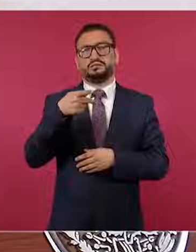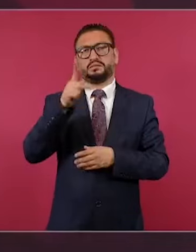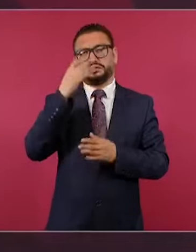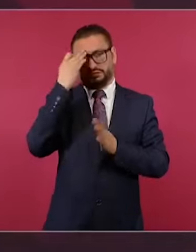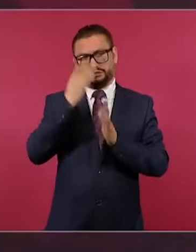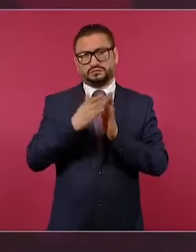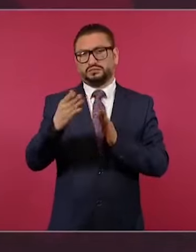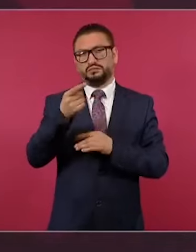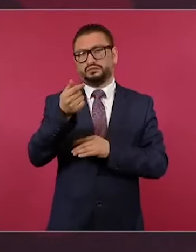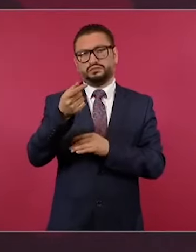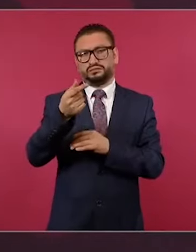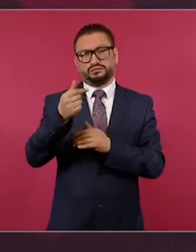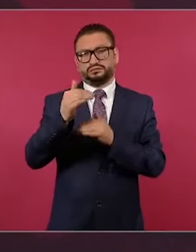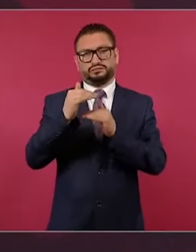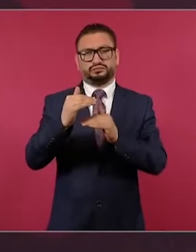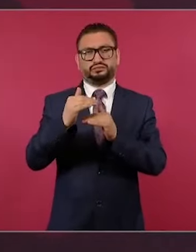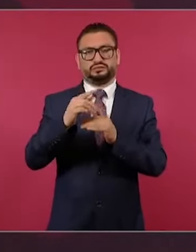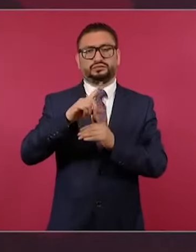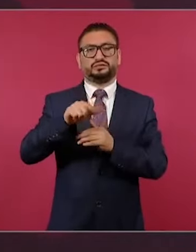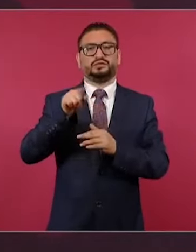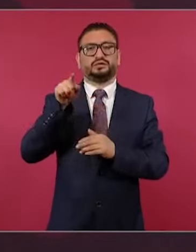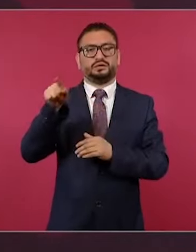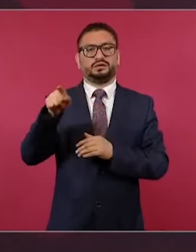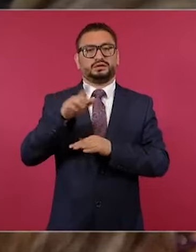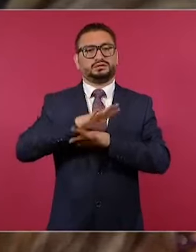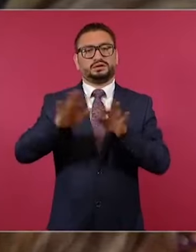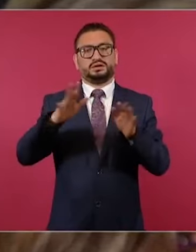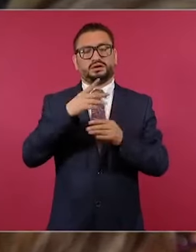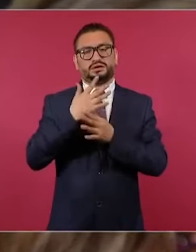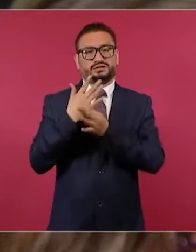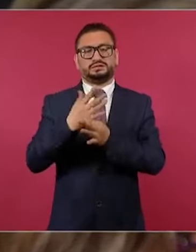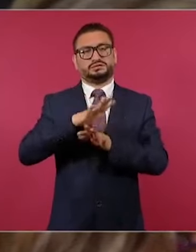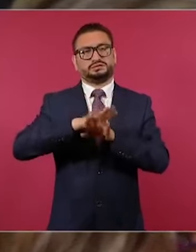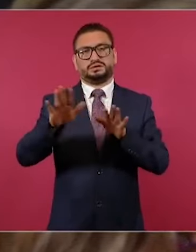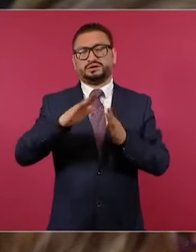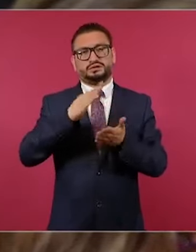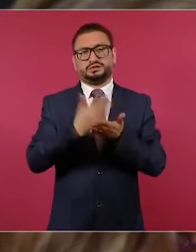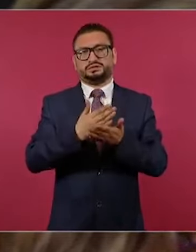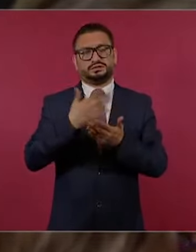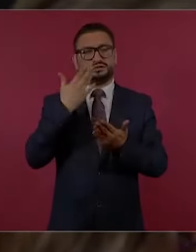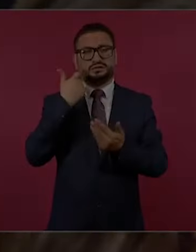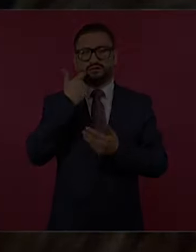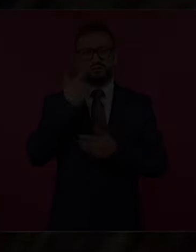limitado, luego él mismo dijo que ya no quería